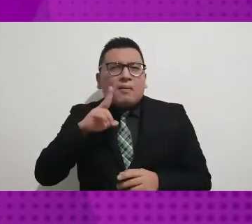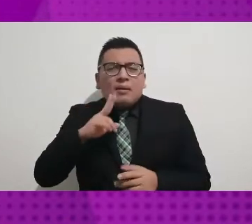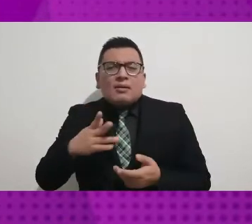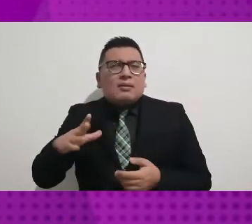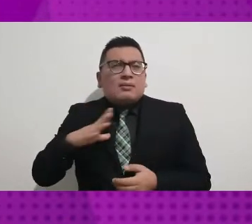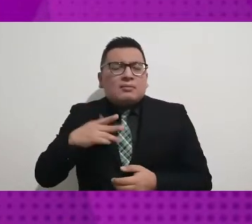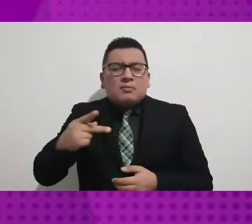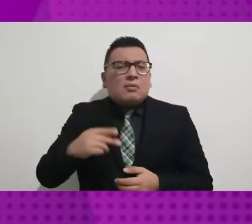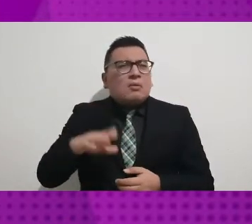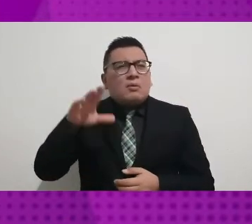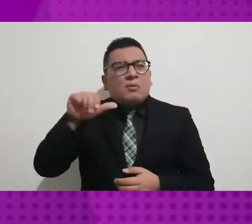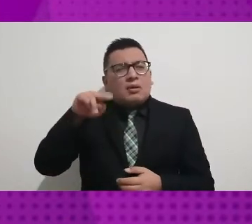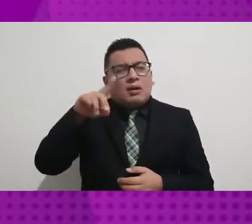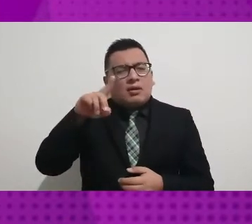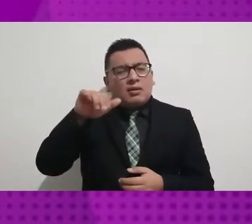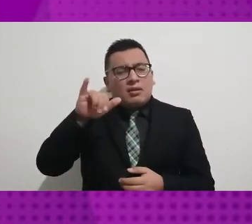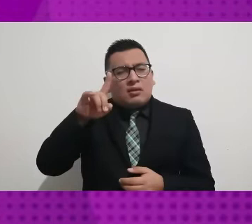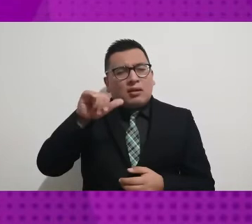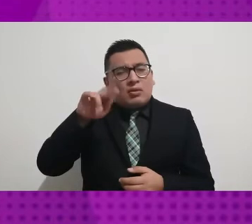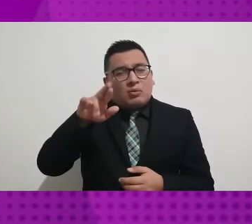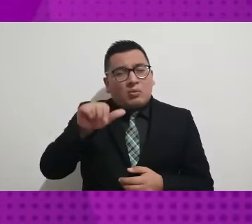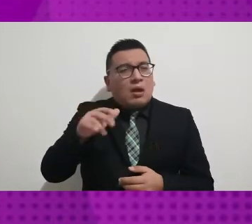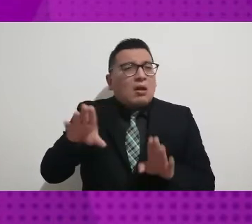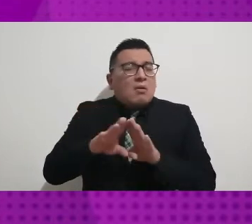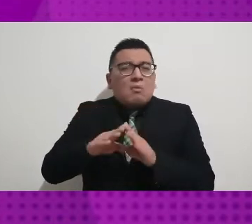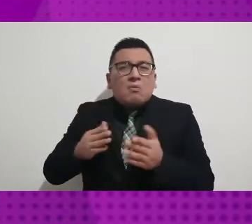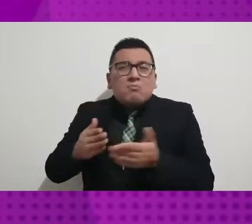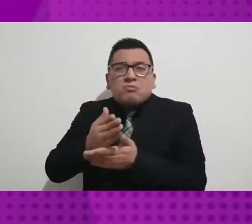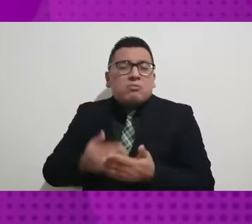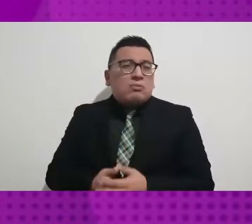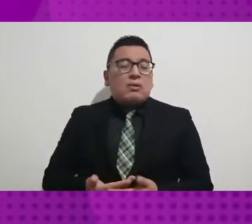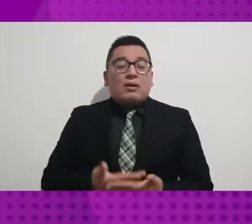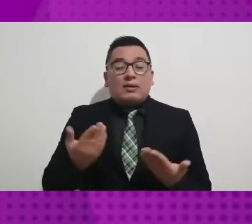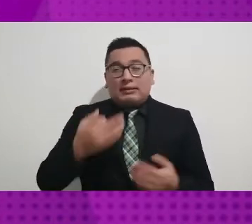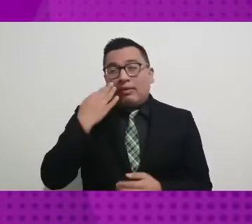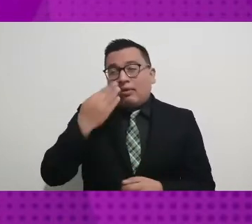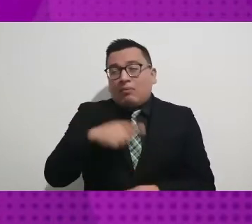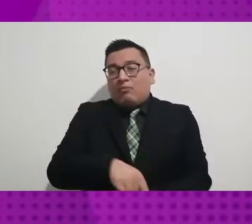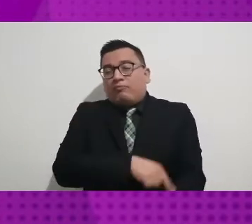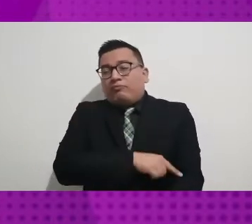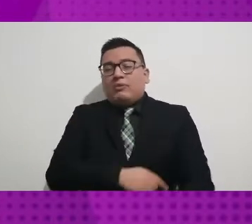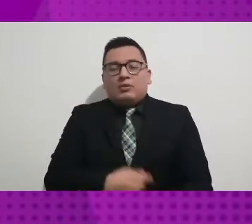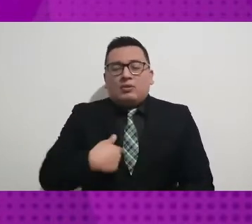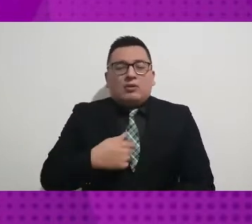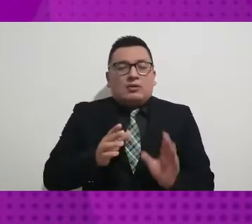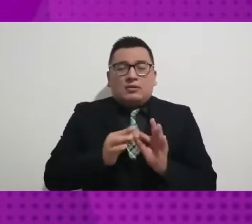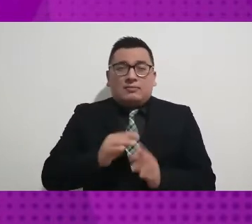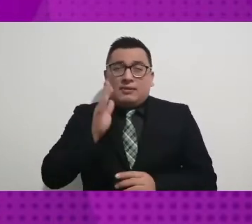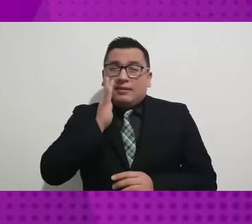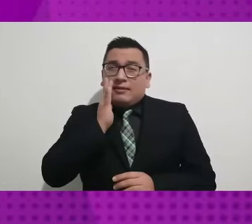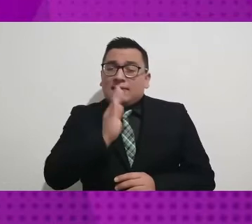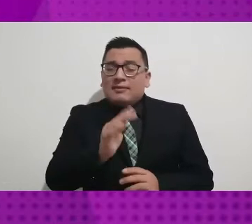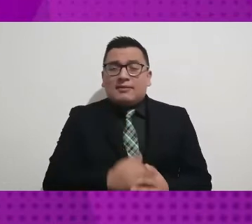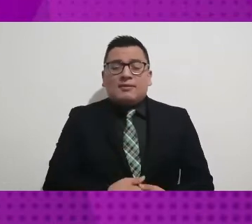del acceso a la candidatura, ¿no? Entonces ha habido una evolución muy importante. Aquí por el poco tiempo